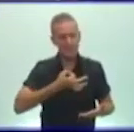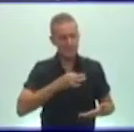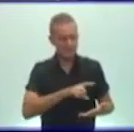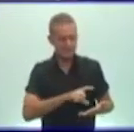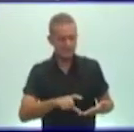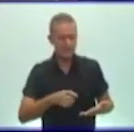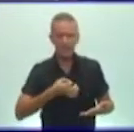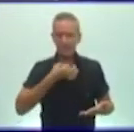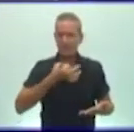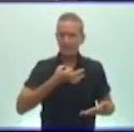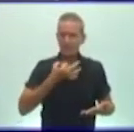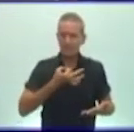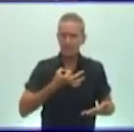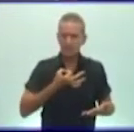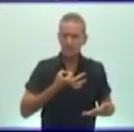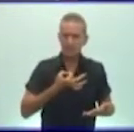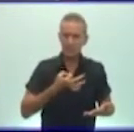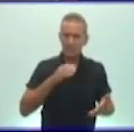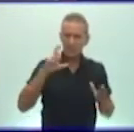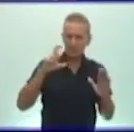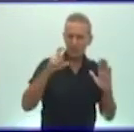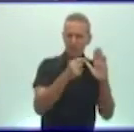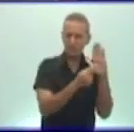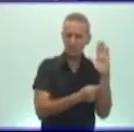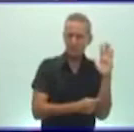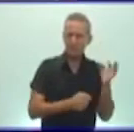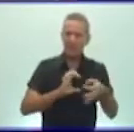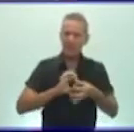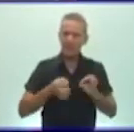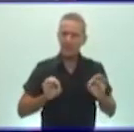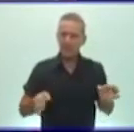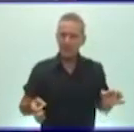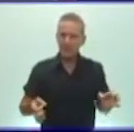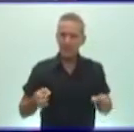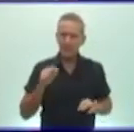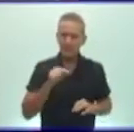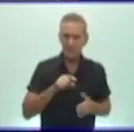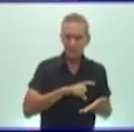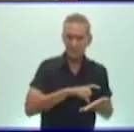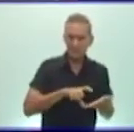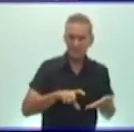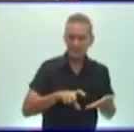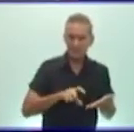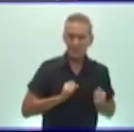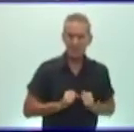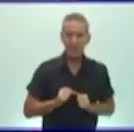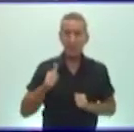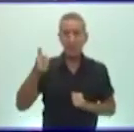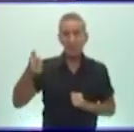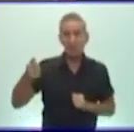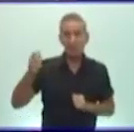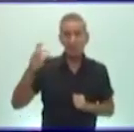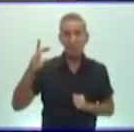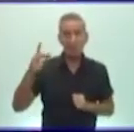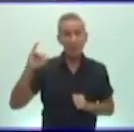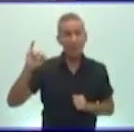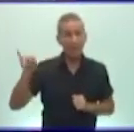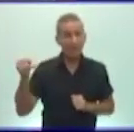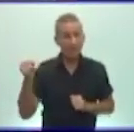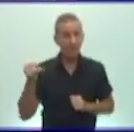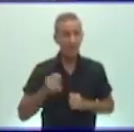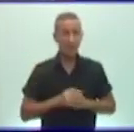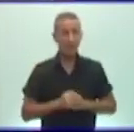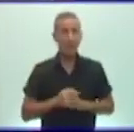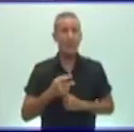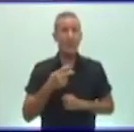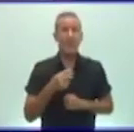qué categoría gramatical predomina en este tipo de texto? Muy bien, los adjetivos. Y fíjense que en este